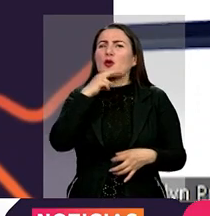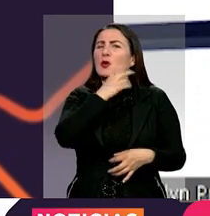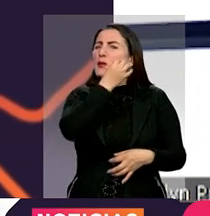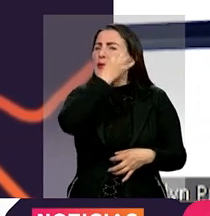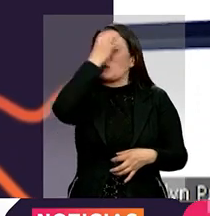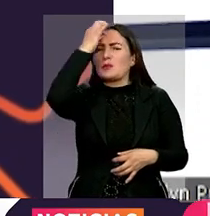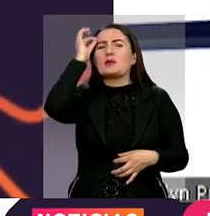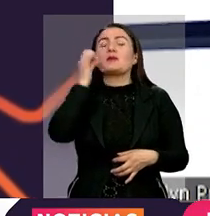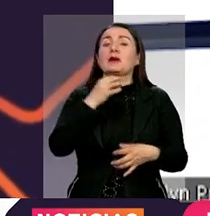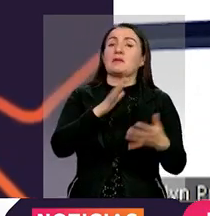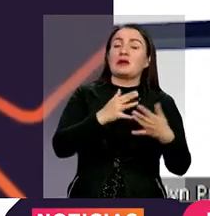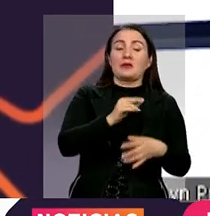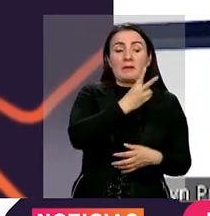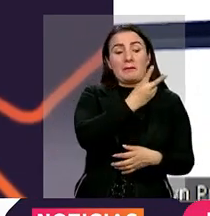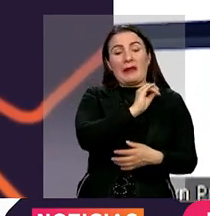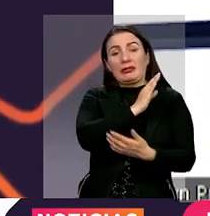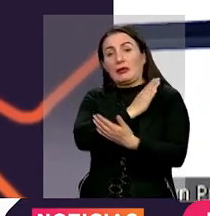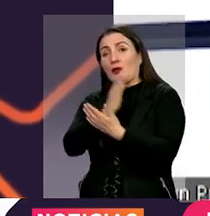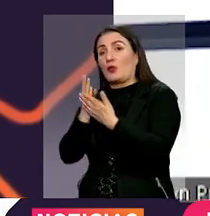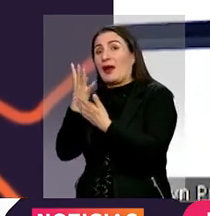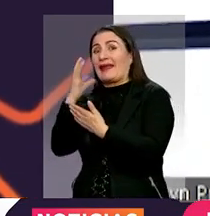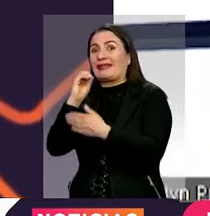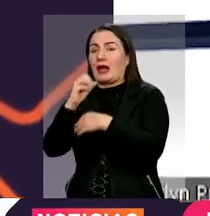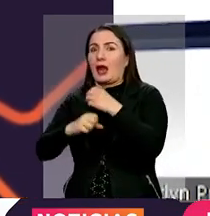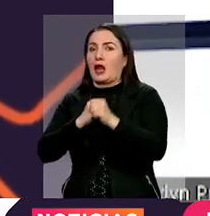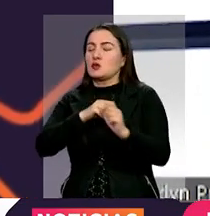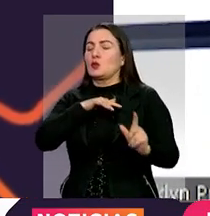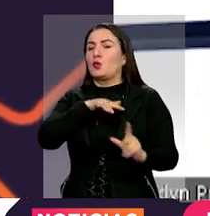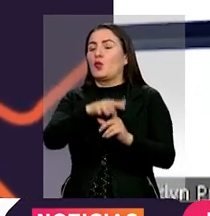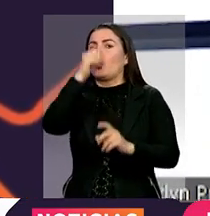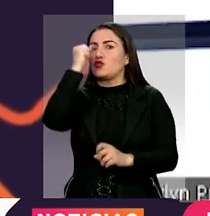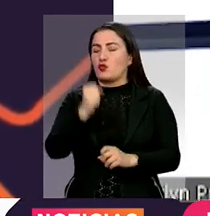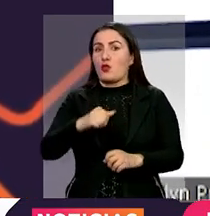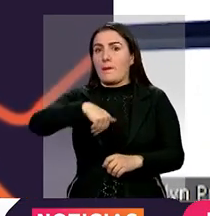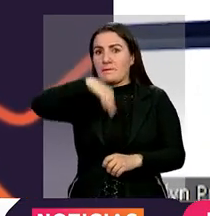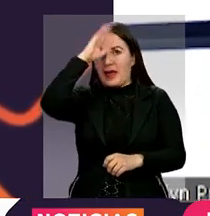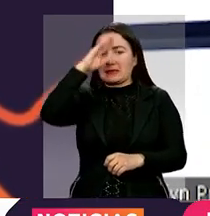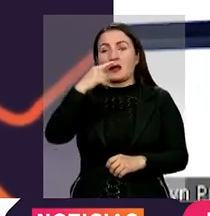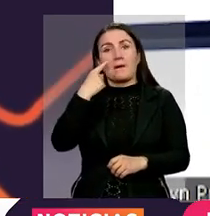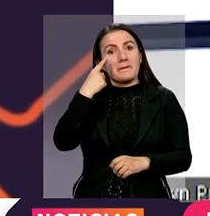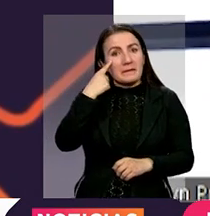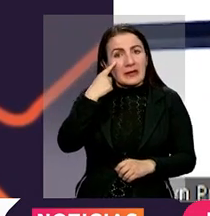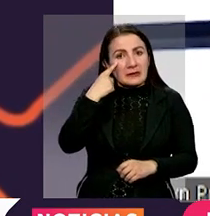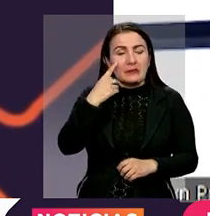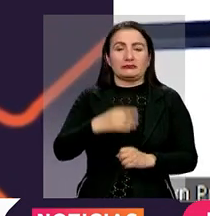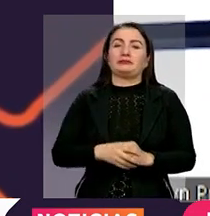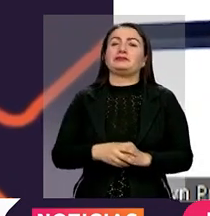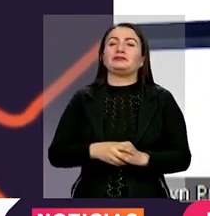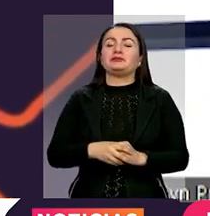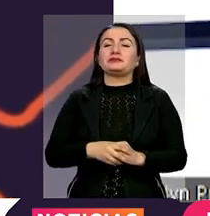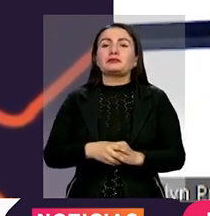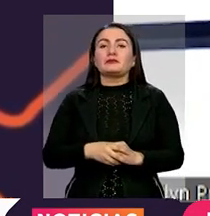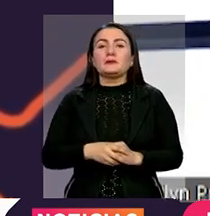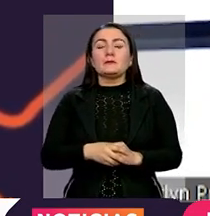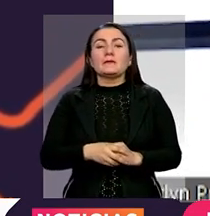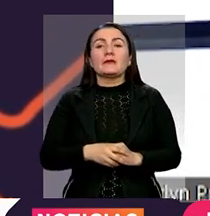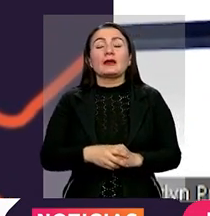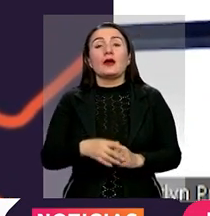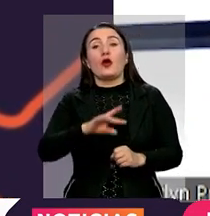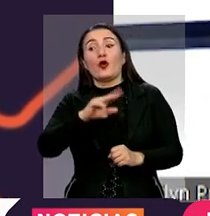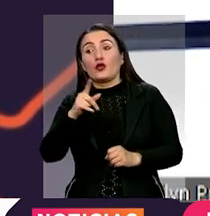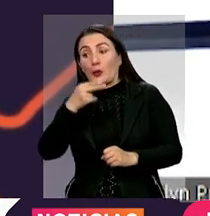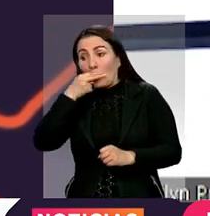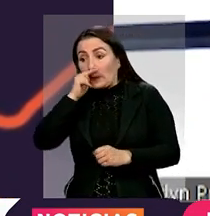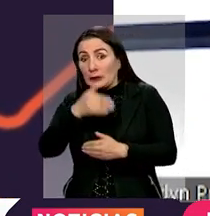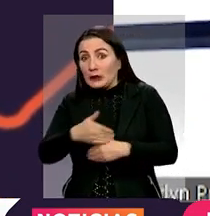edad entre 20 y 40 años, que es el grupo que es más afectado, esto un poco para no pensar que las varicelas de los niños corresponden a estos casos, y